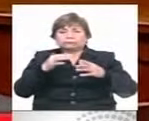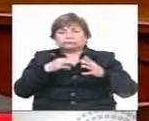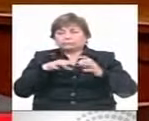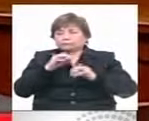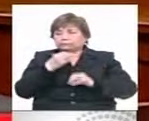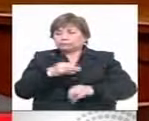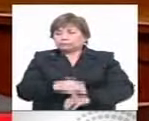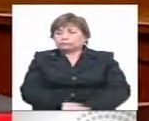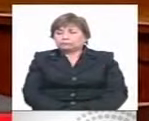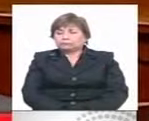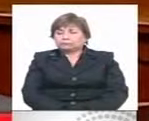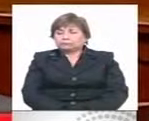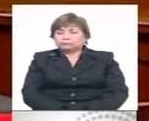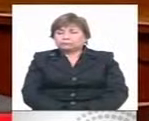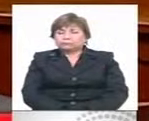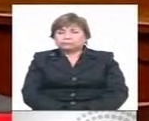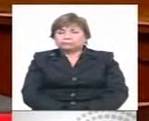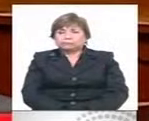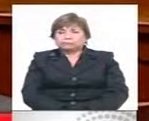en el país.